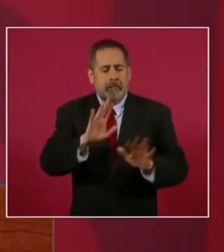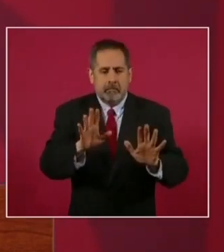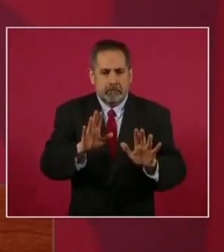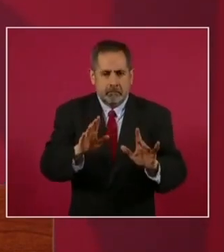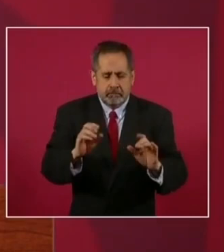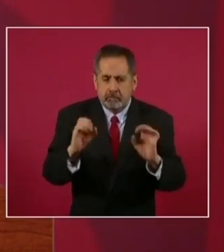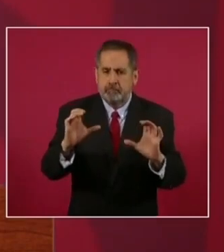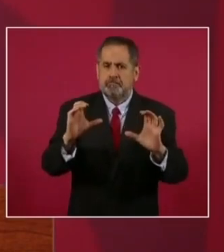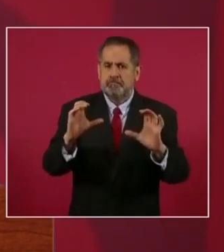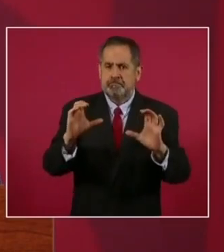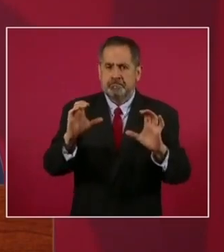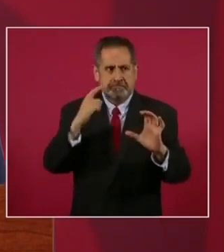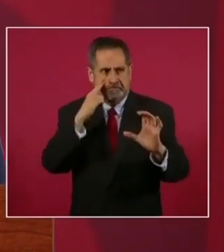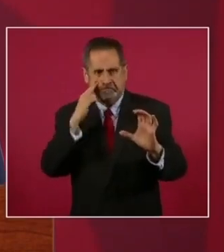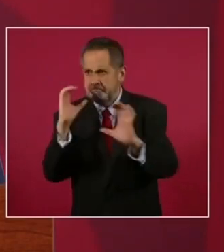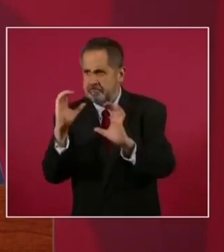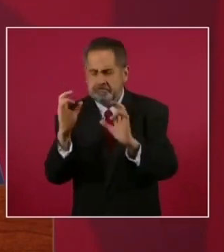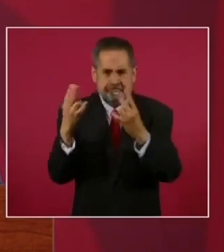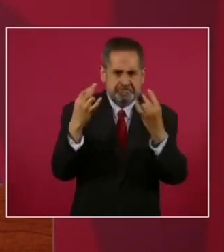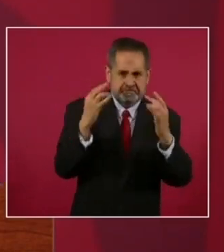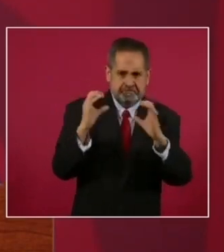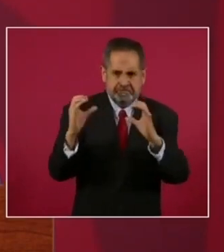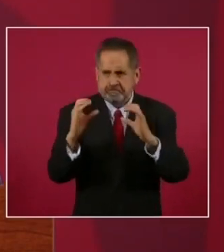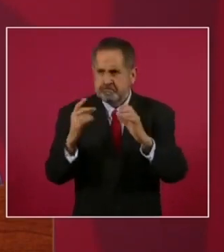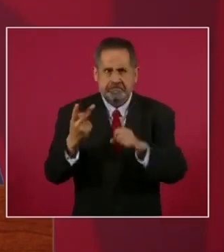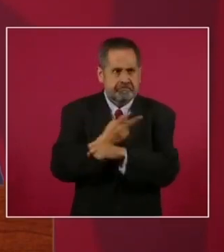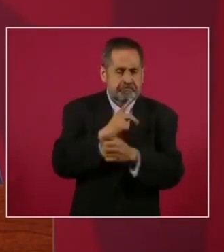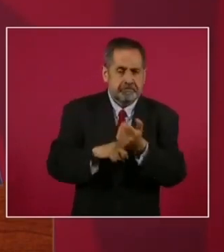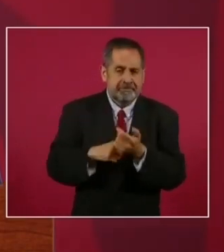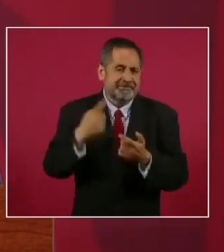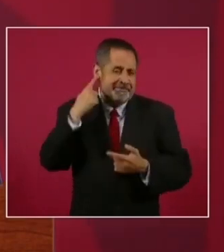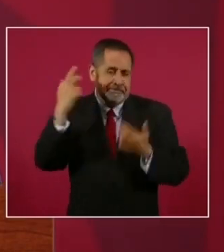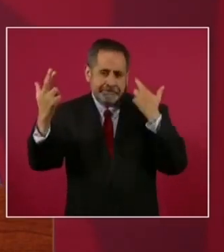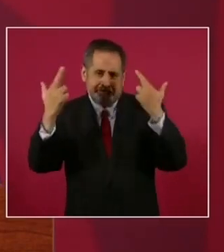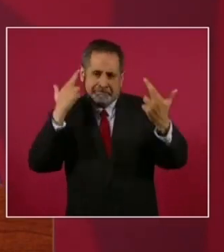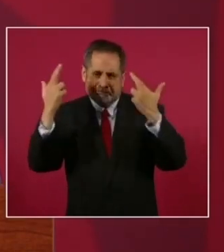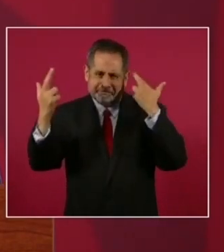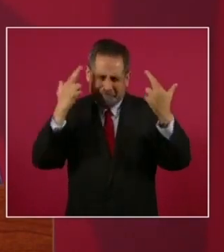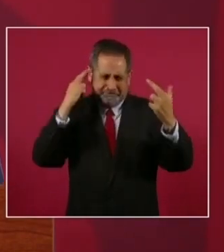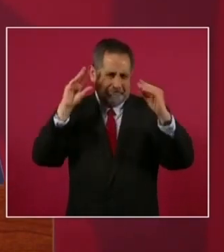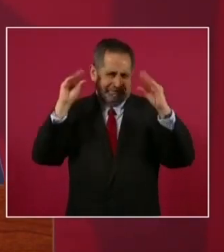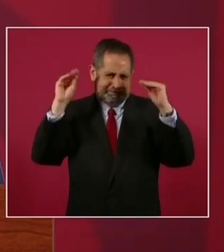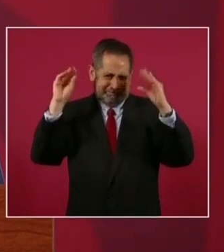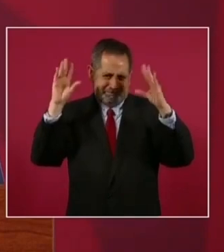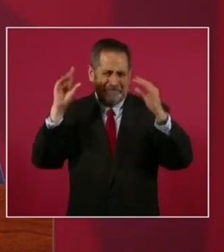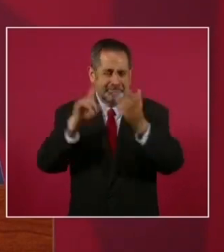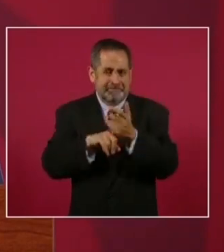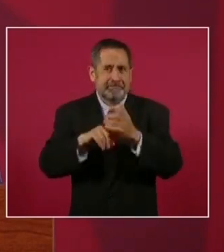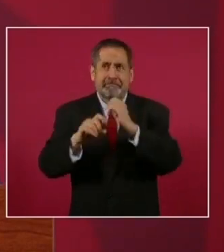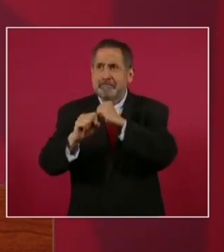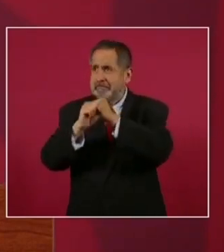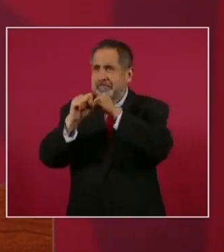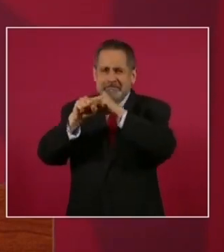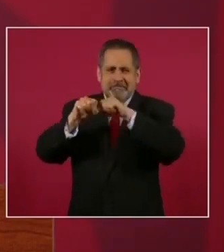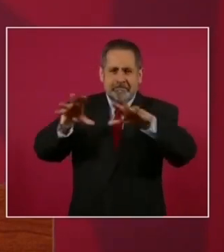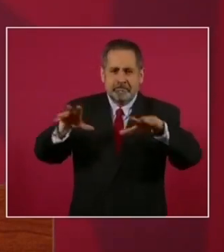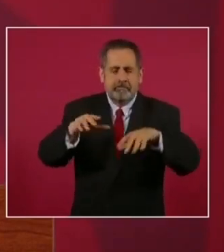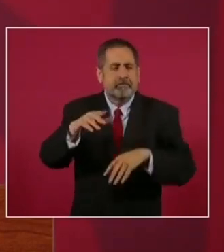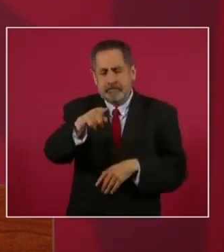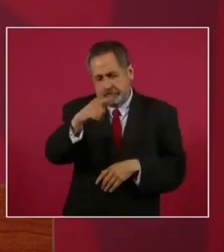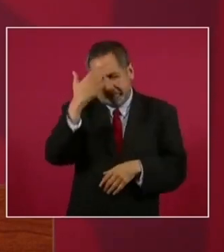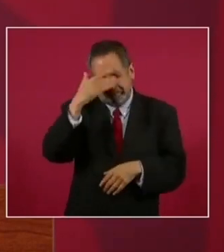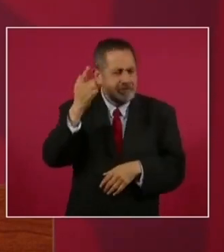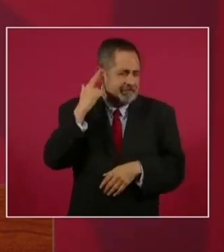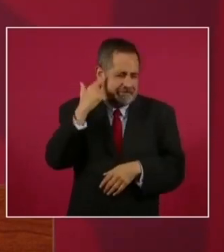pónganse en alerta. Este sonido de la alerta sísmica será la que conocemos